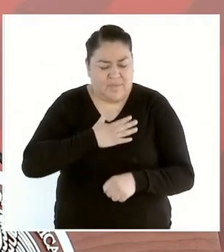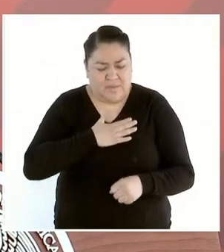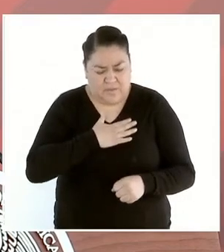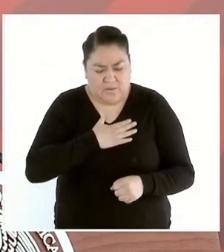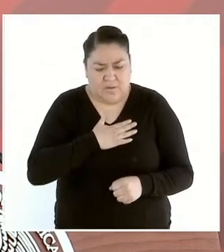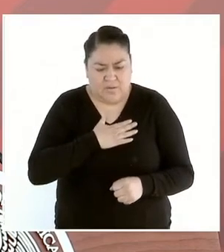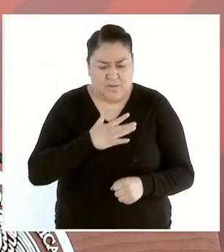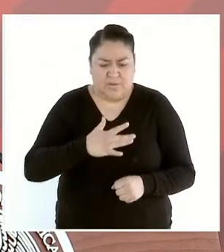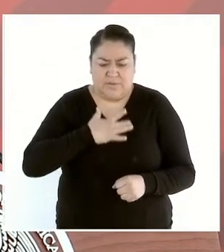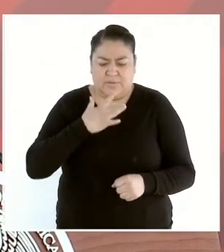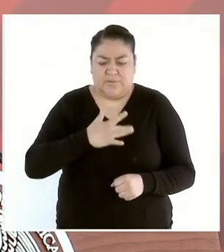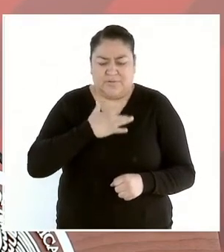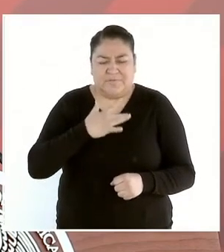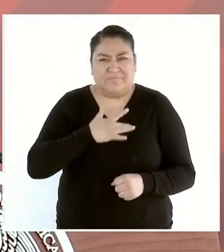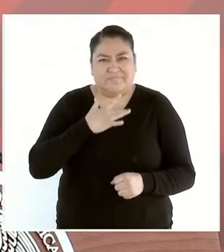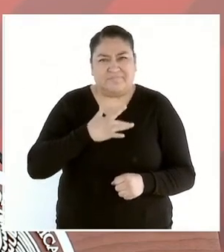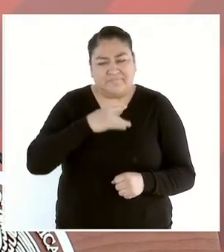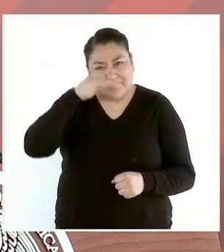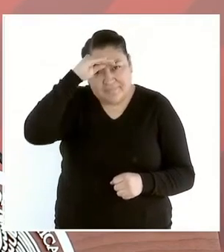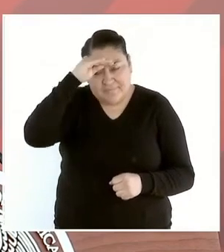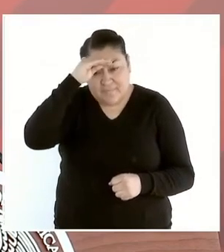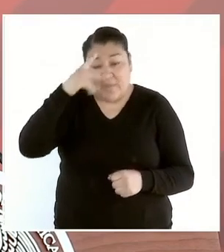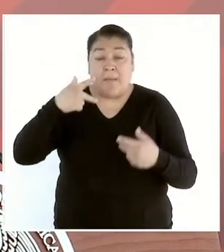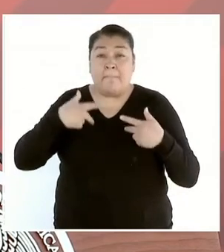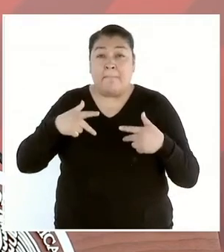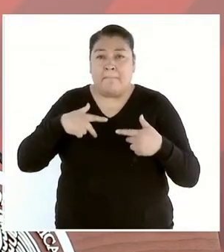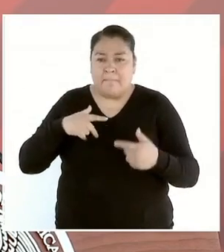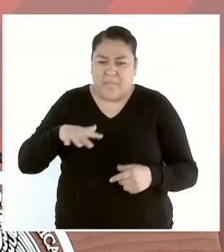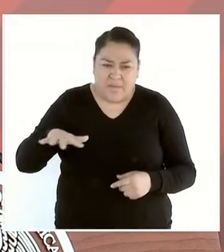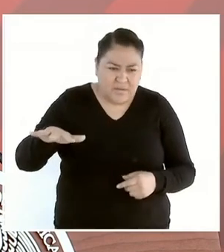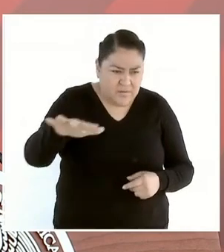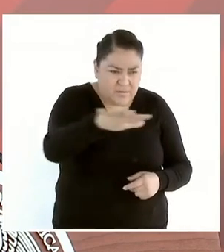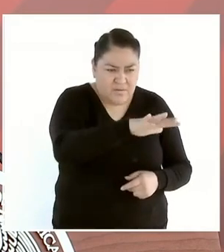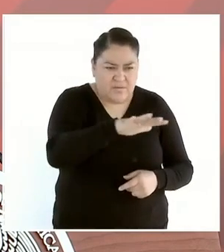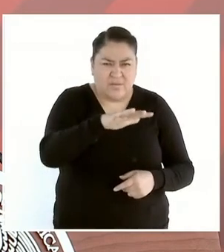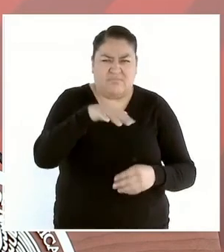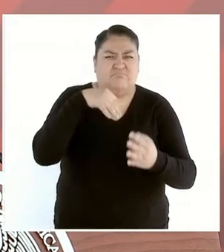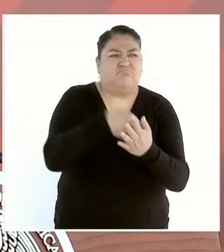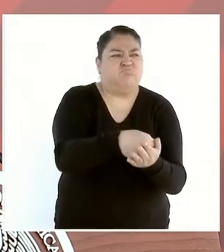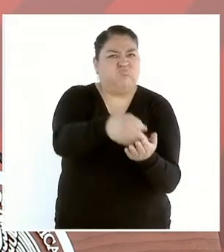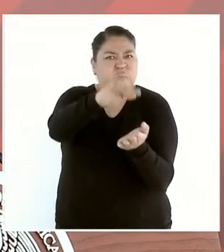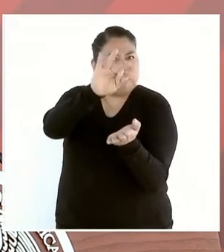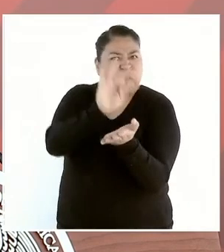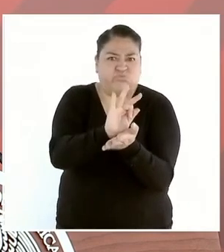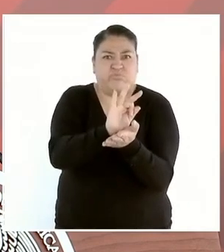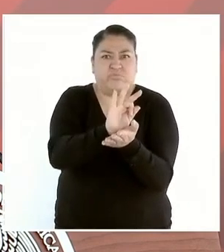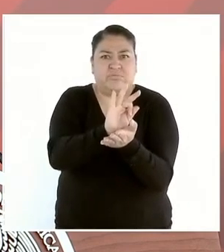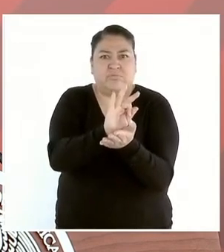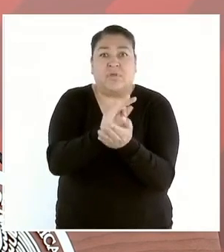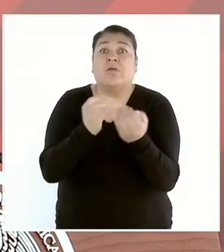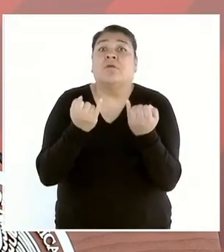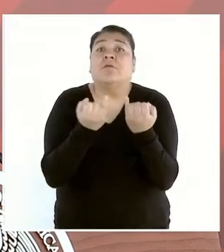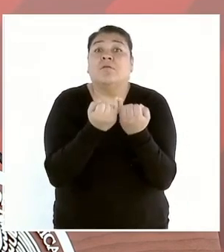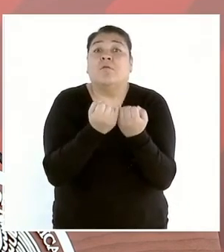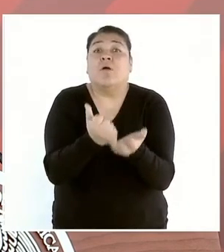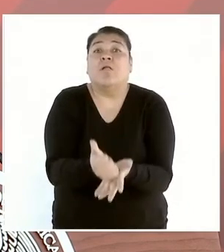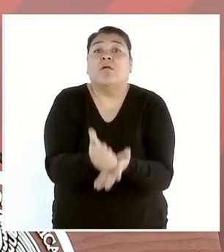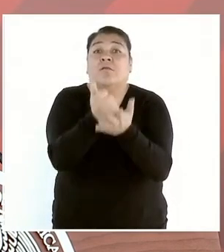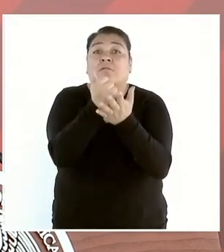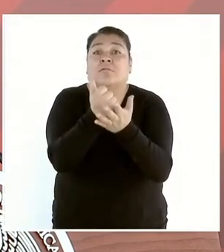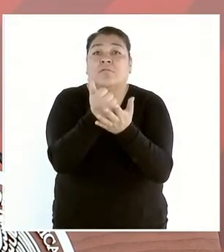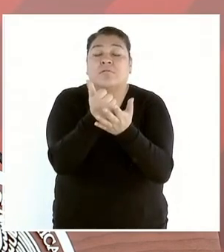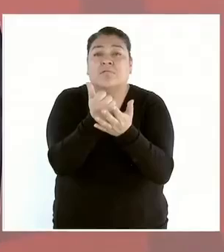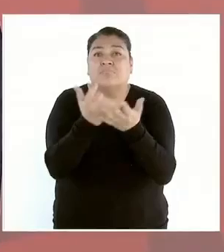además del heroísmo de los mexicanos ayudó el hecho